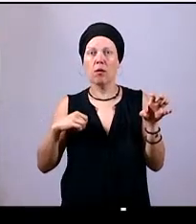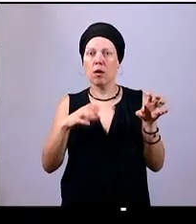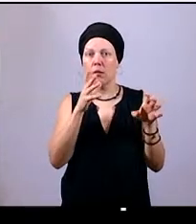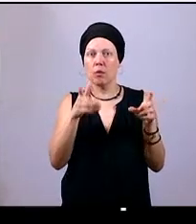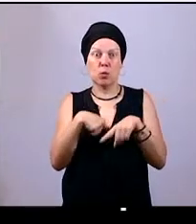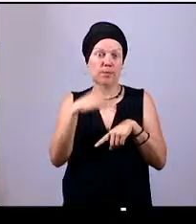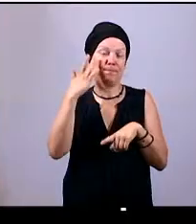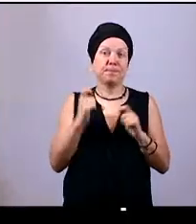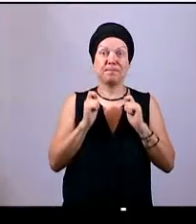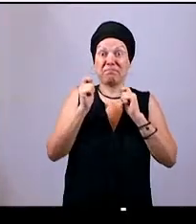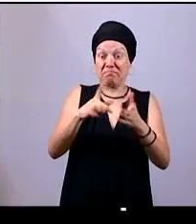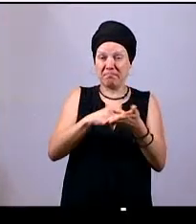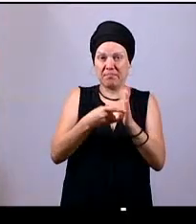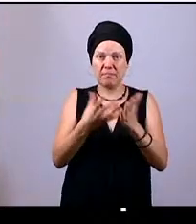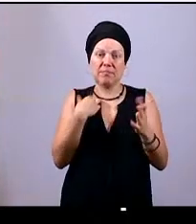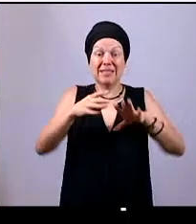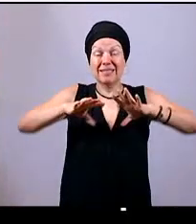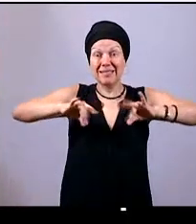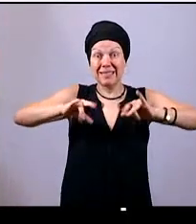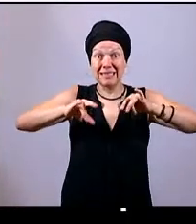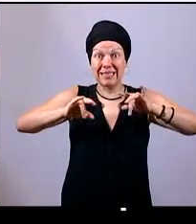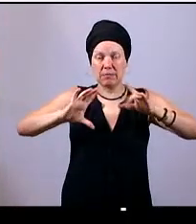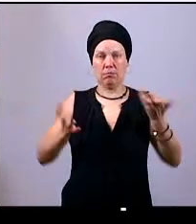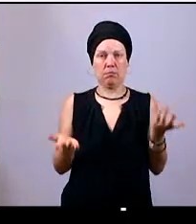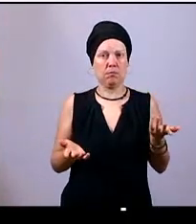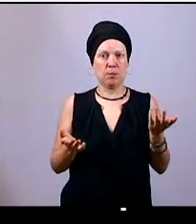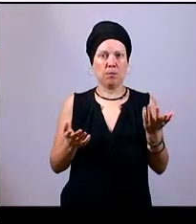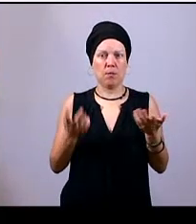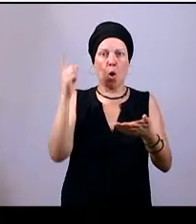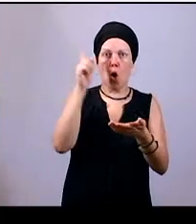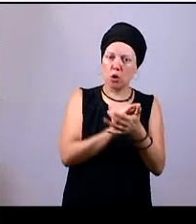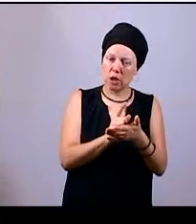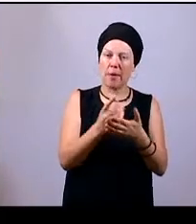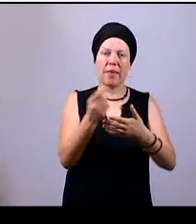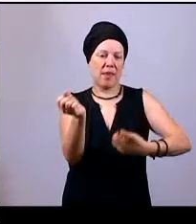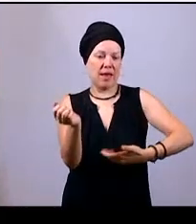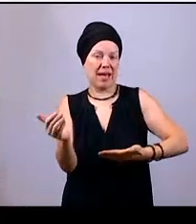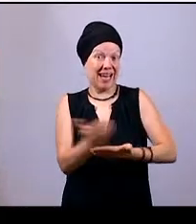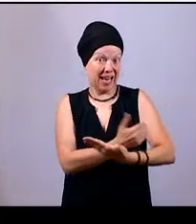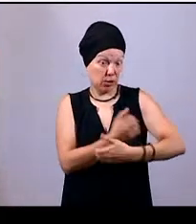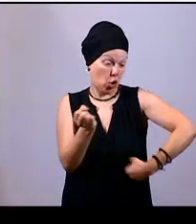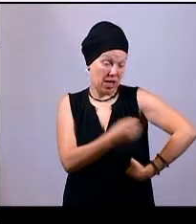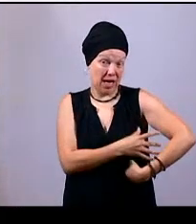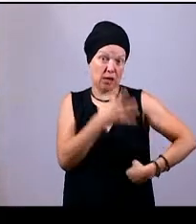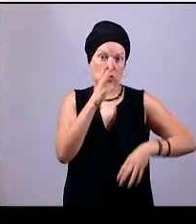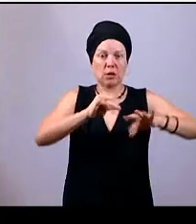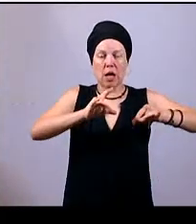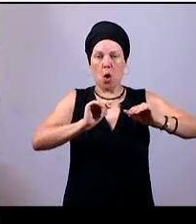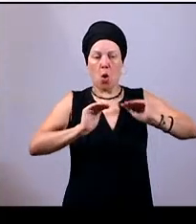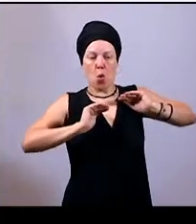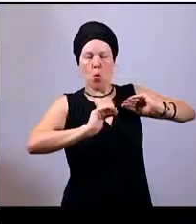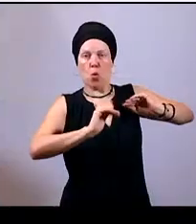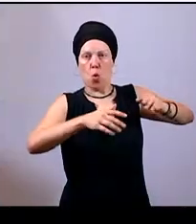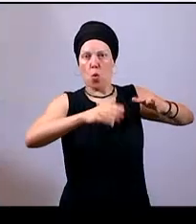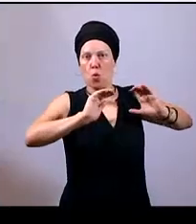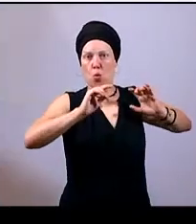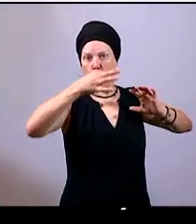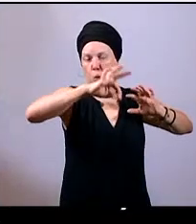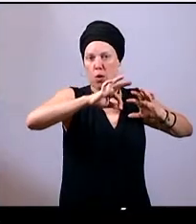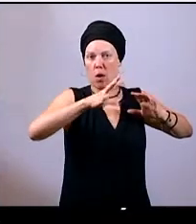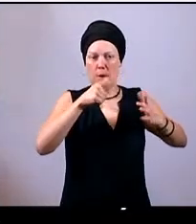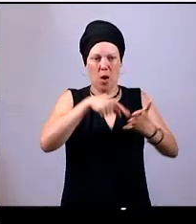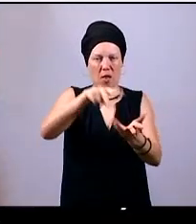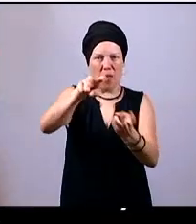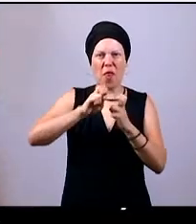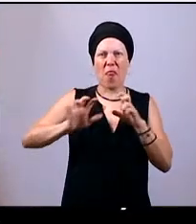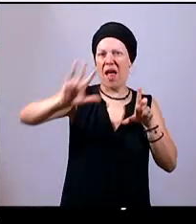netas al sistema, territorializa nuevamente los ingresos sin que tenga en cuenta que verdaderamente es la Hacienda